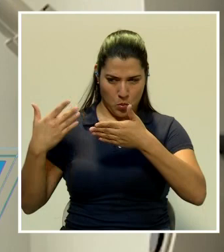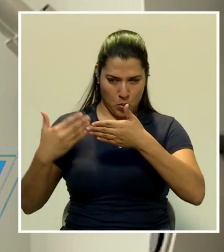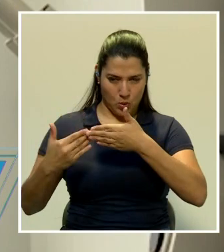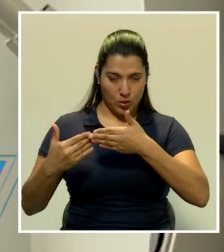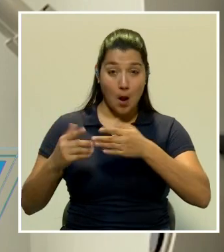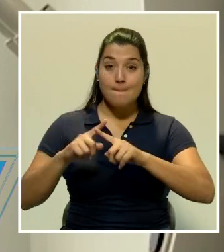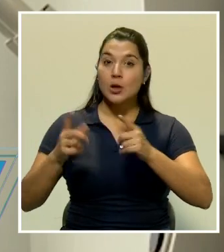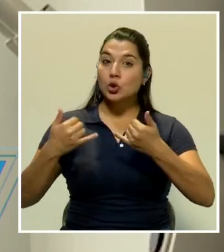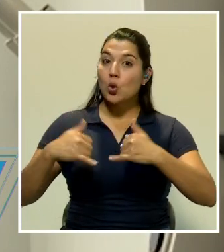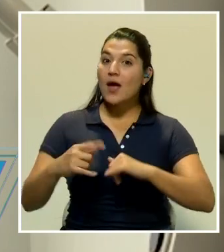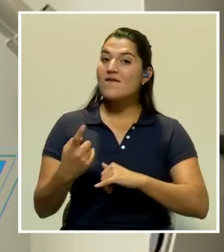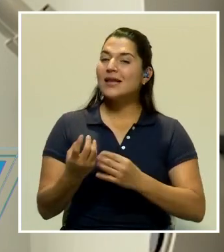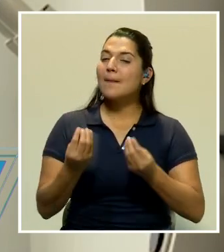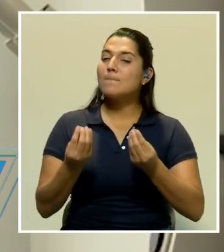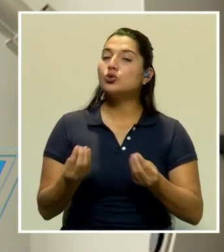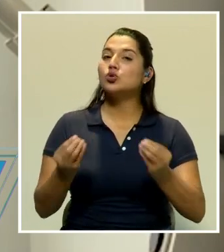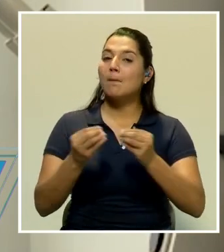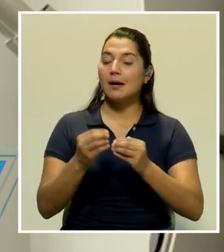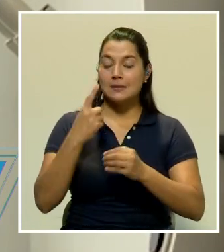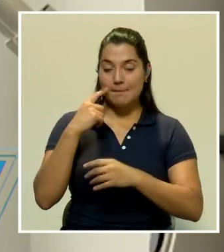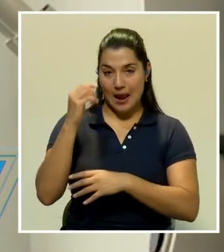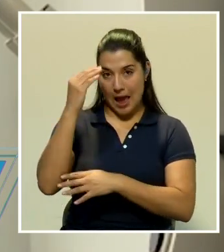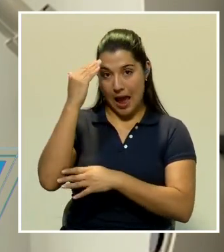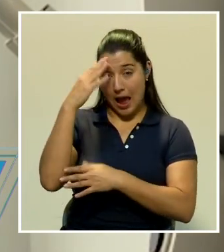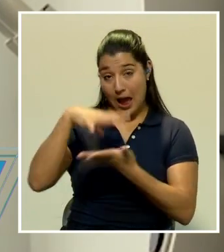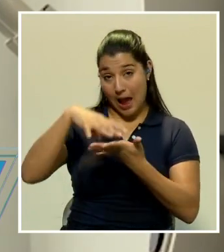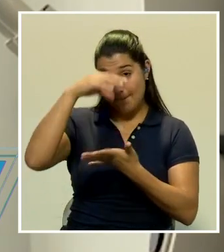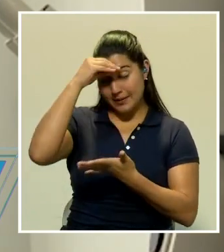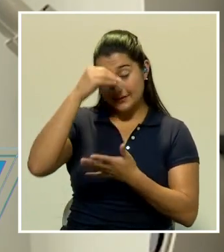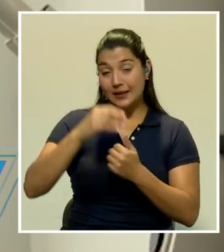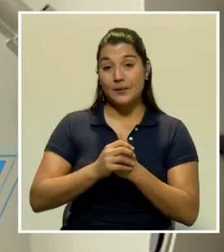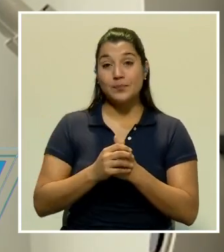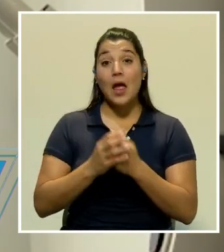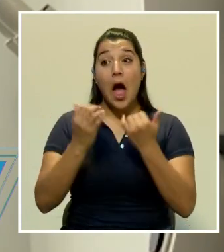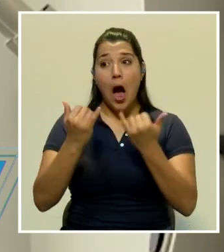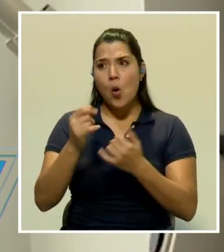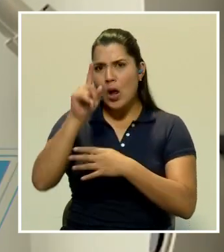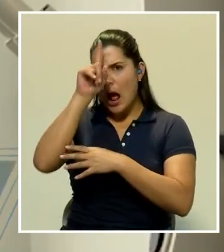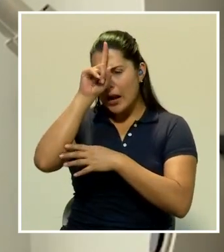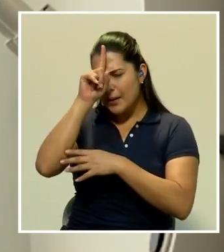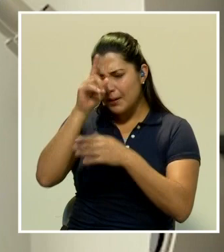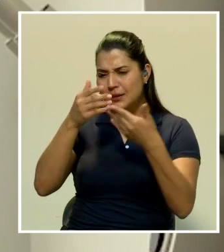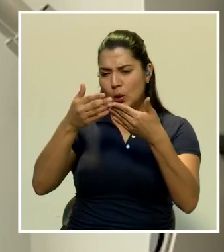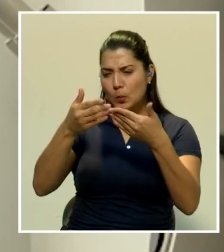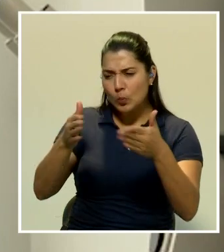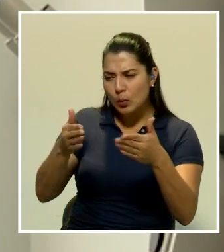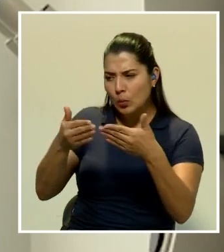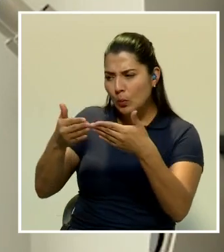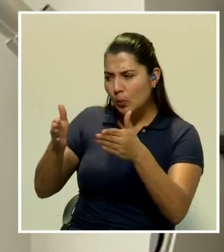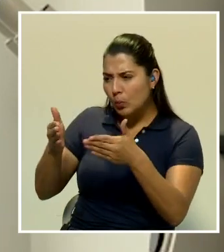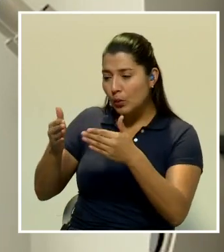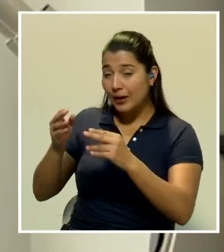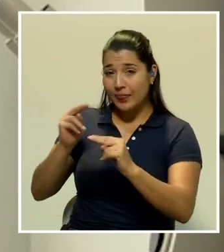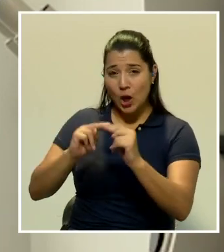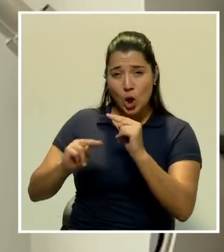que aprender todavía. La apertura, como usted dijo, en Alemania ha sido gradual.